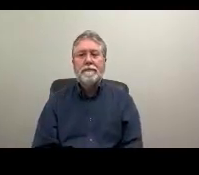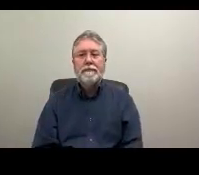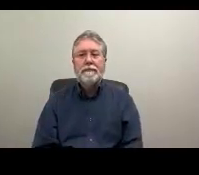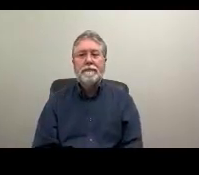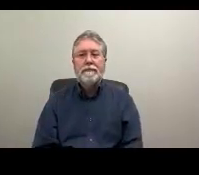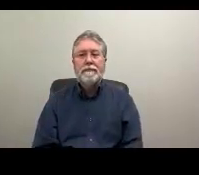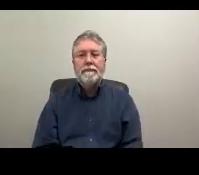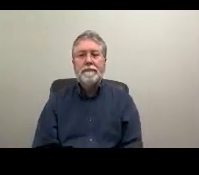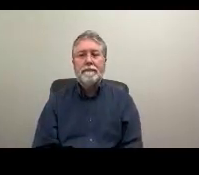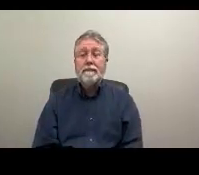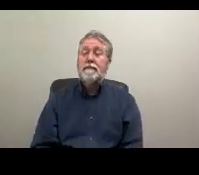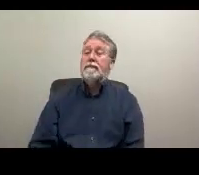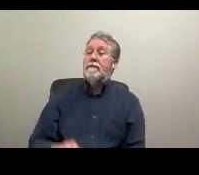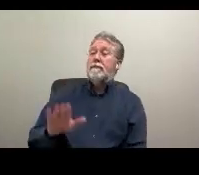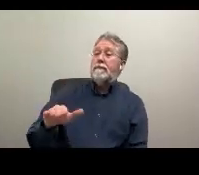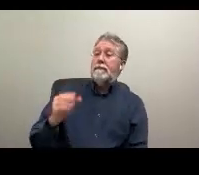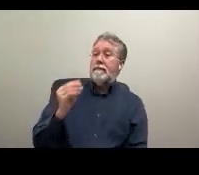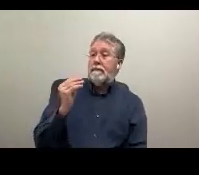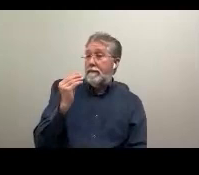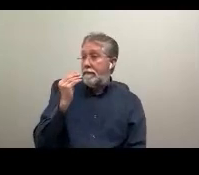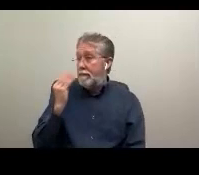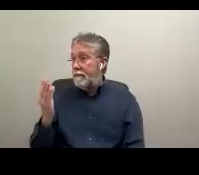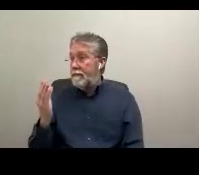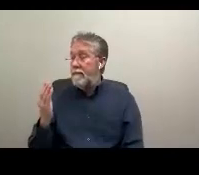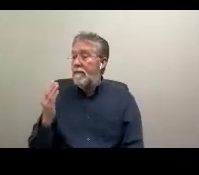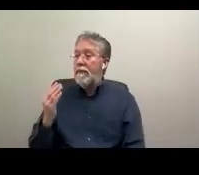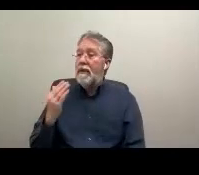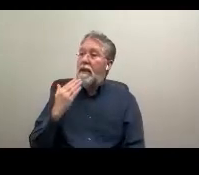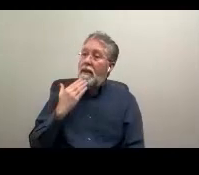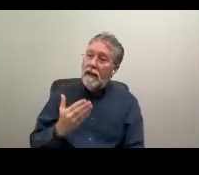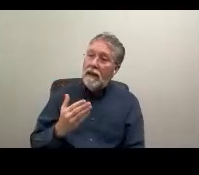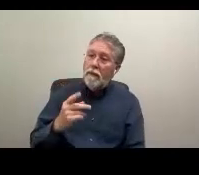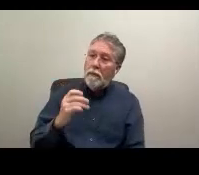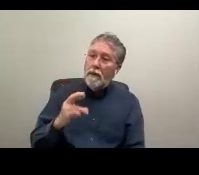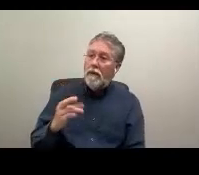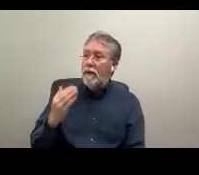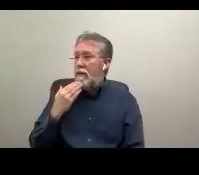Solo quiero dar las gracias a Peter, Héctor, Loderai y Nora